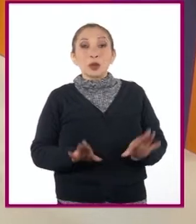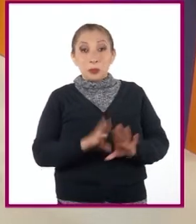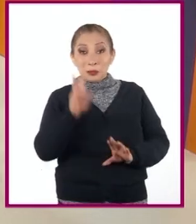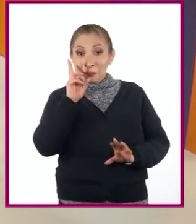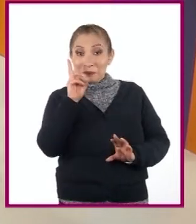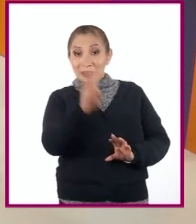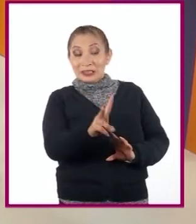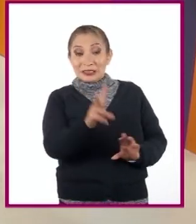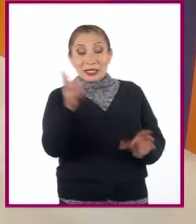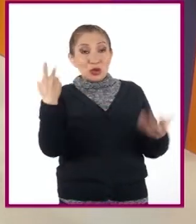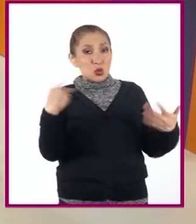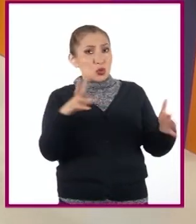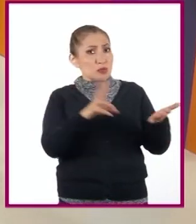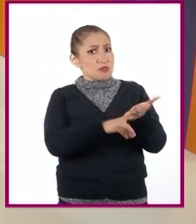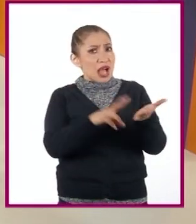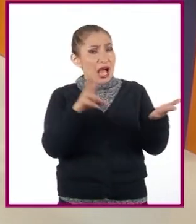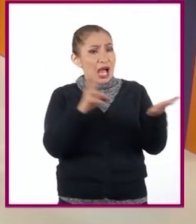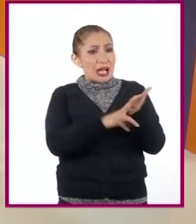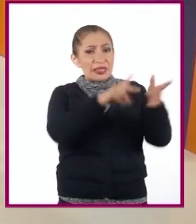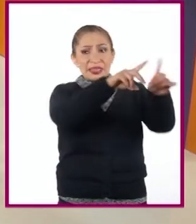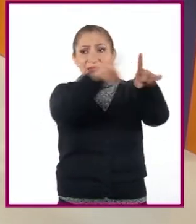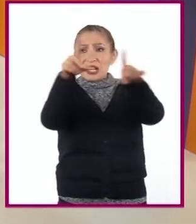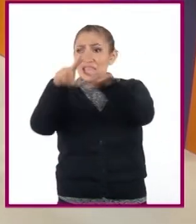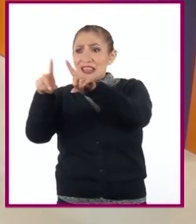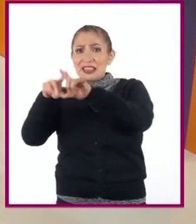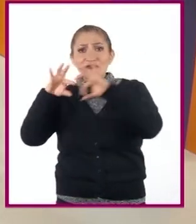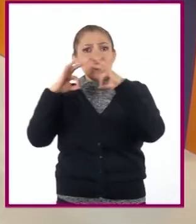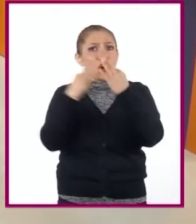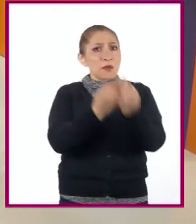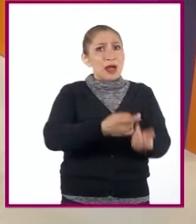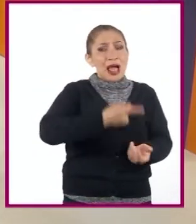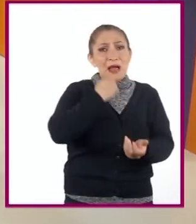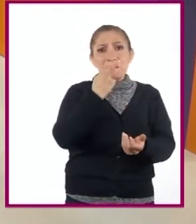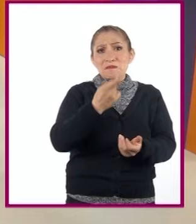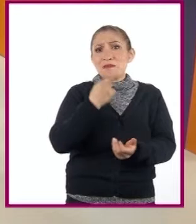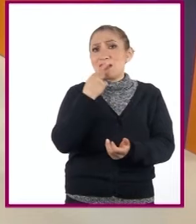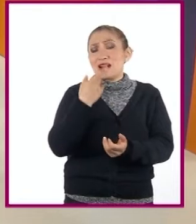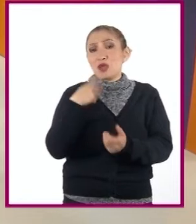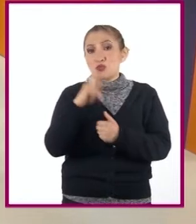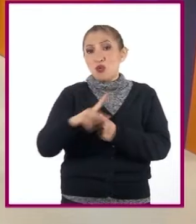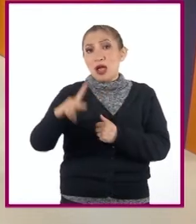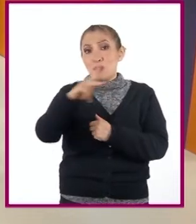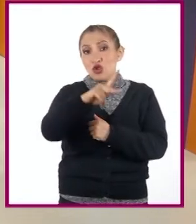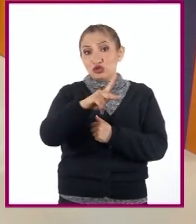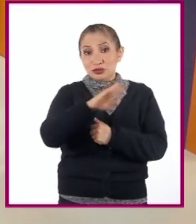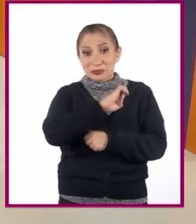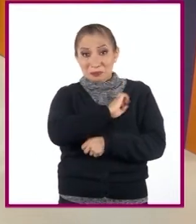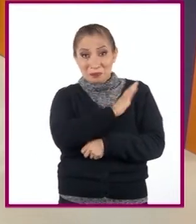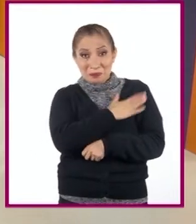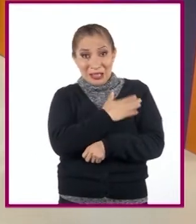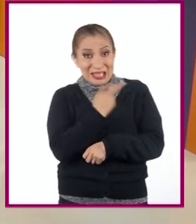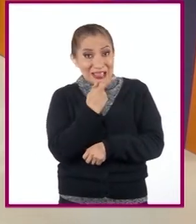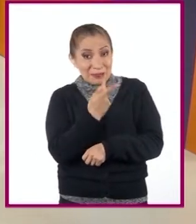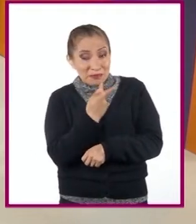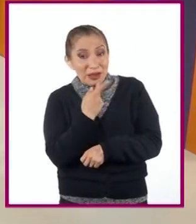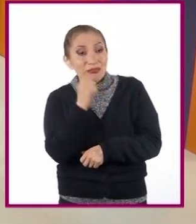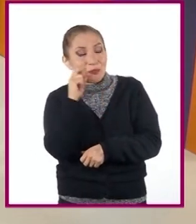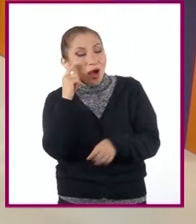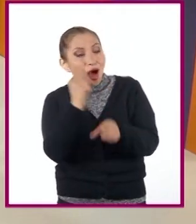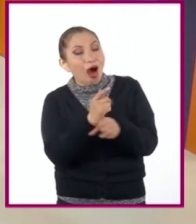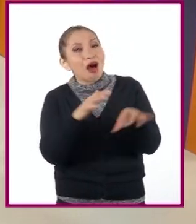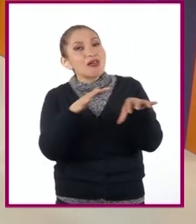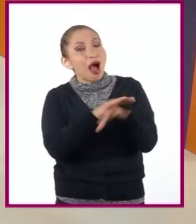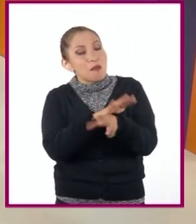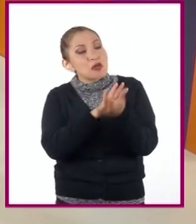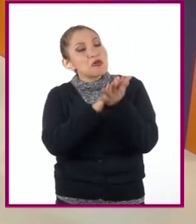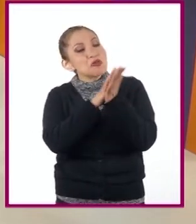observamos, valorar la diversidad lingüística que existe en los pueblos de habla hispana también nos permite apreciar las transformaciones y cambios que